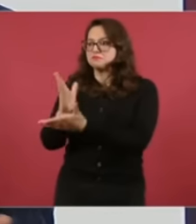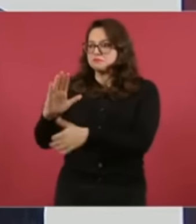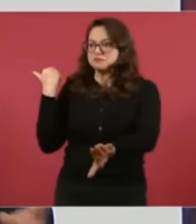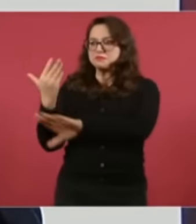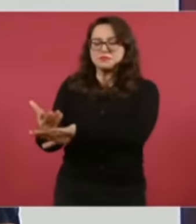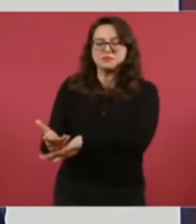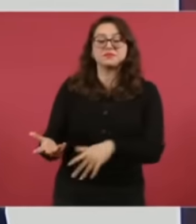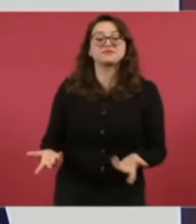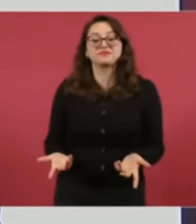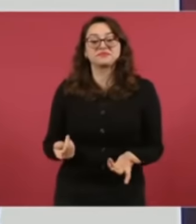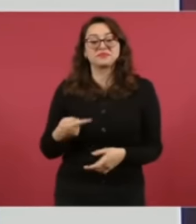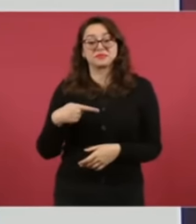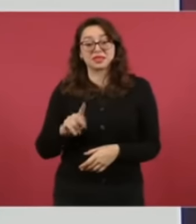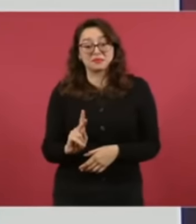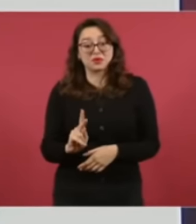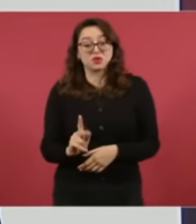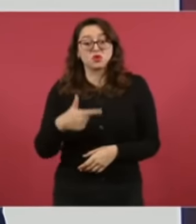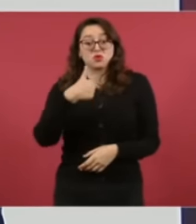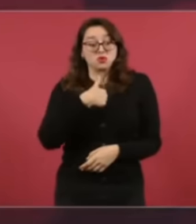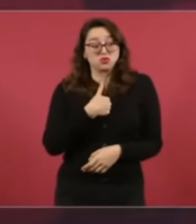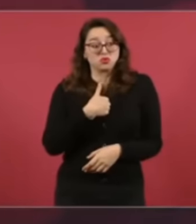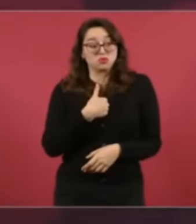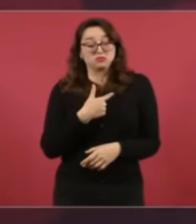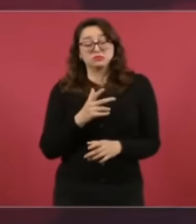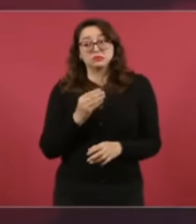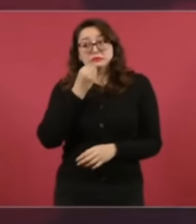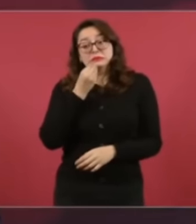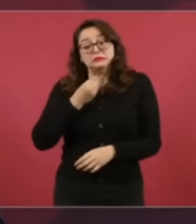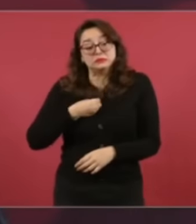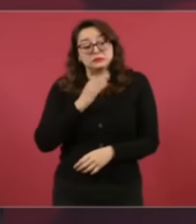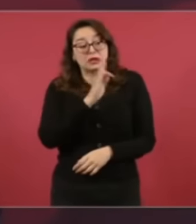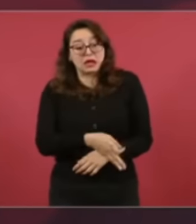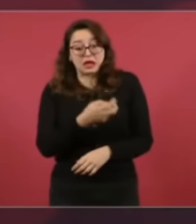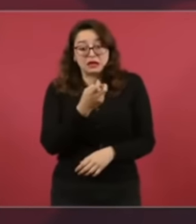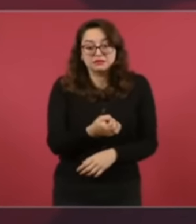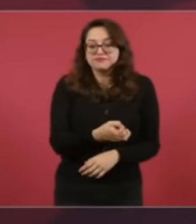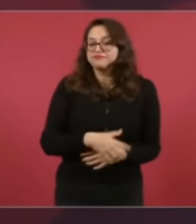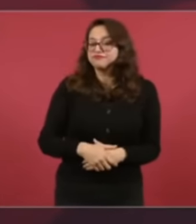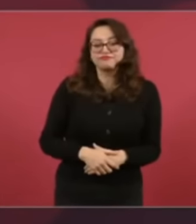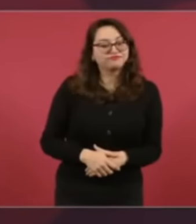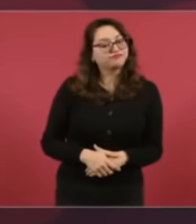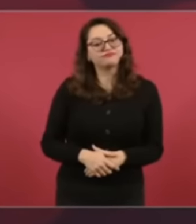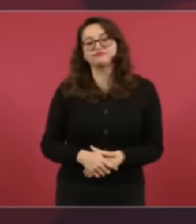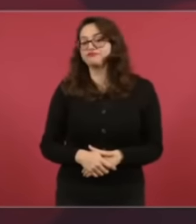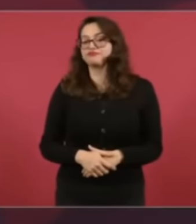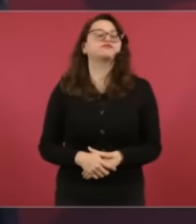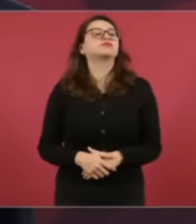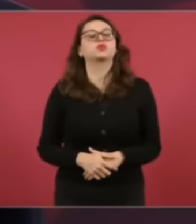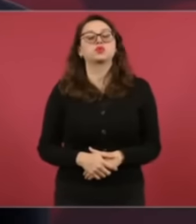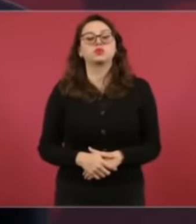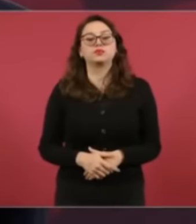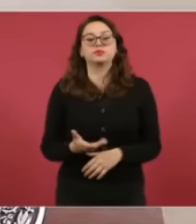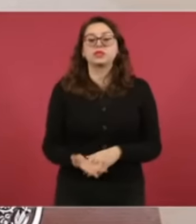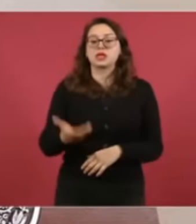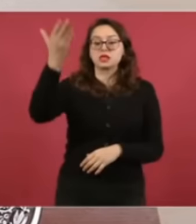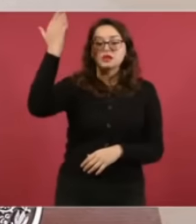no nos vamos a dejar. Decíamos cuando estábamos en la campaña, que estaba un poco más difícil que ahora,